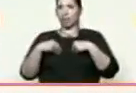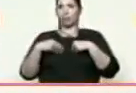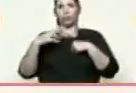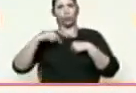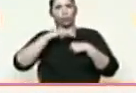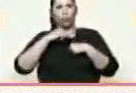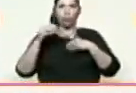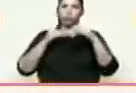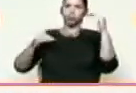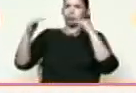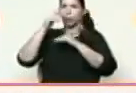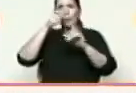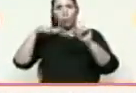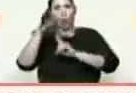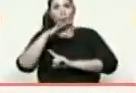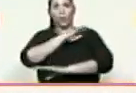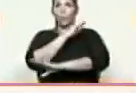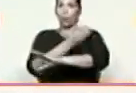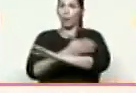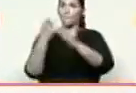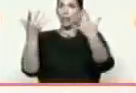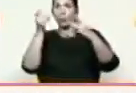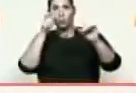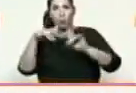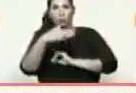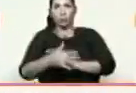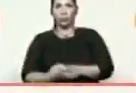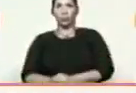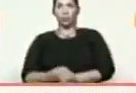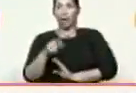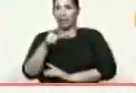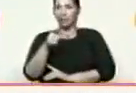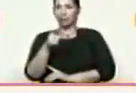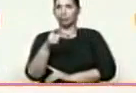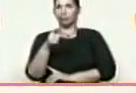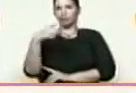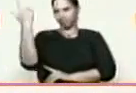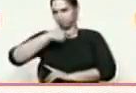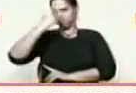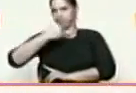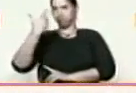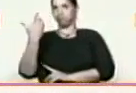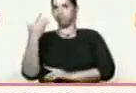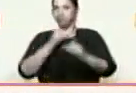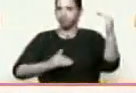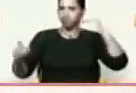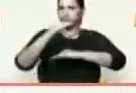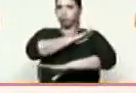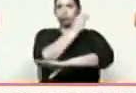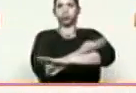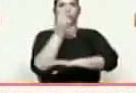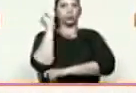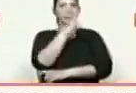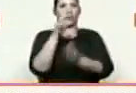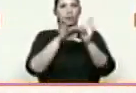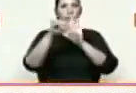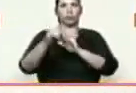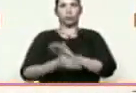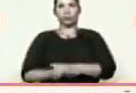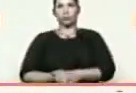pueblo. Es el poder en manos del pueblo. Por eso el carácter plenipotenciario de la Asamblea Nacional